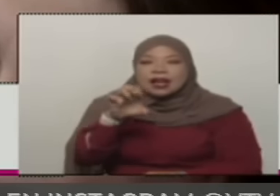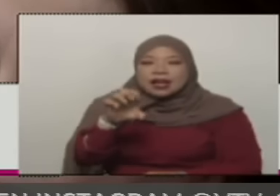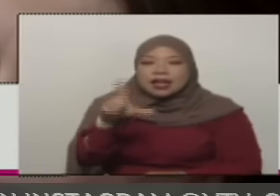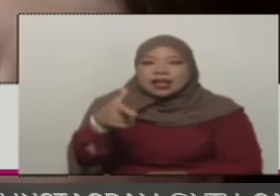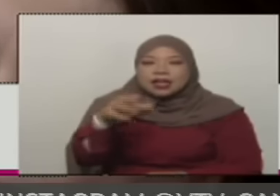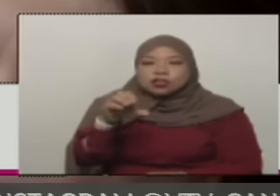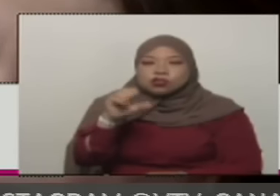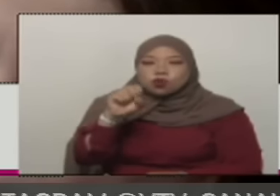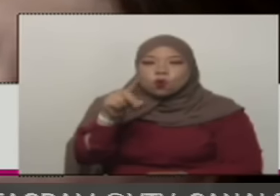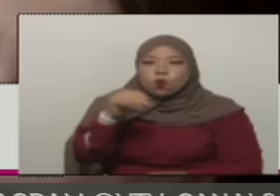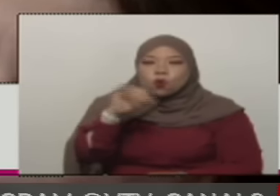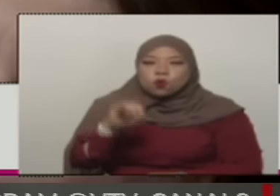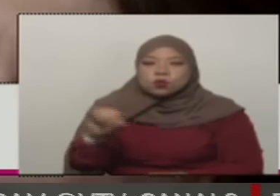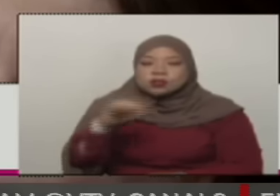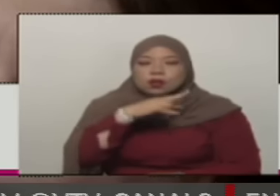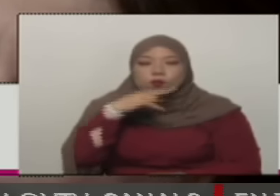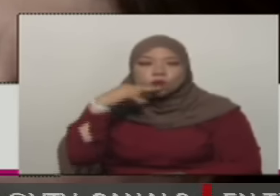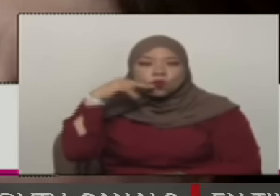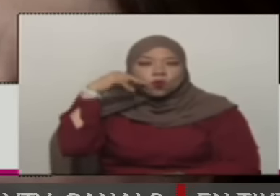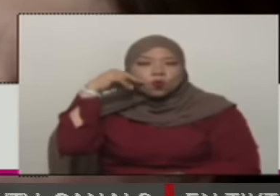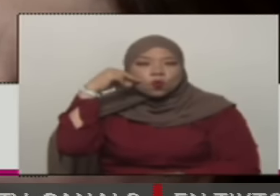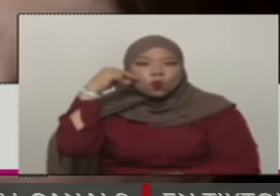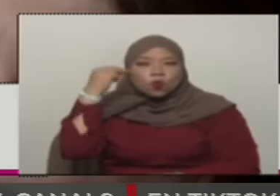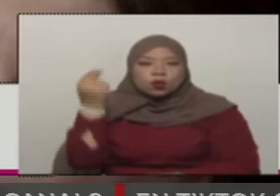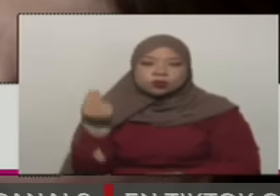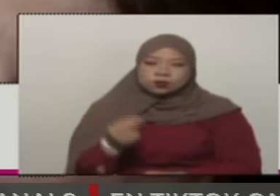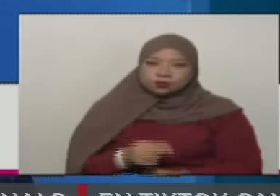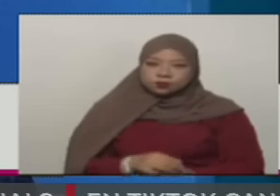Carmen. Carmen Bolívar.